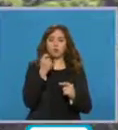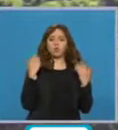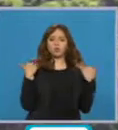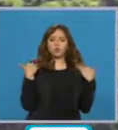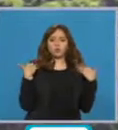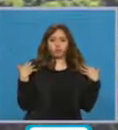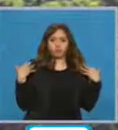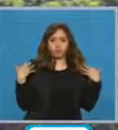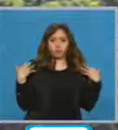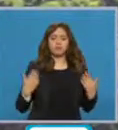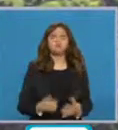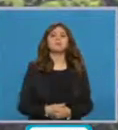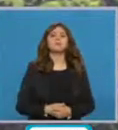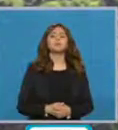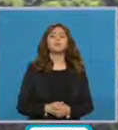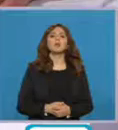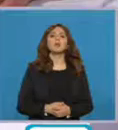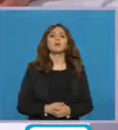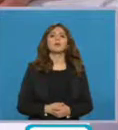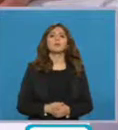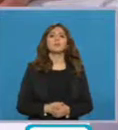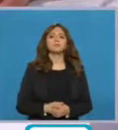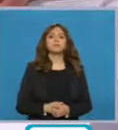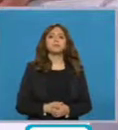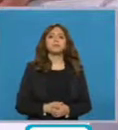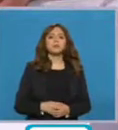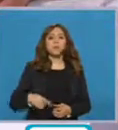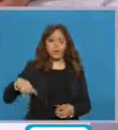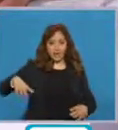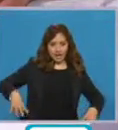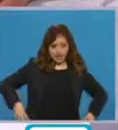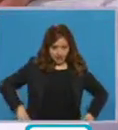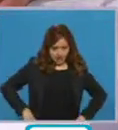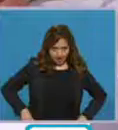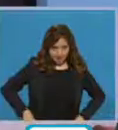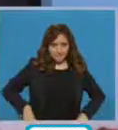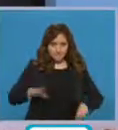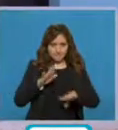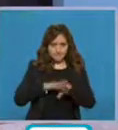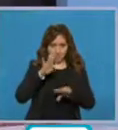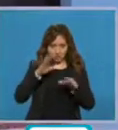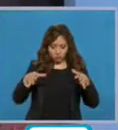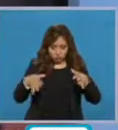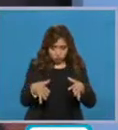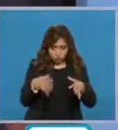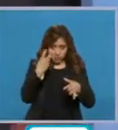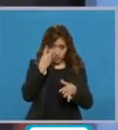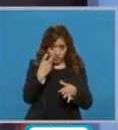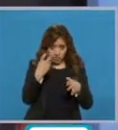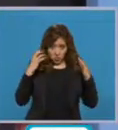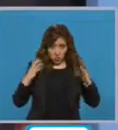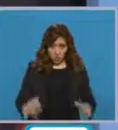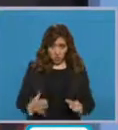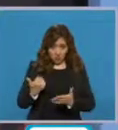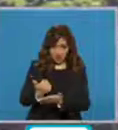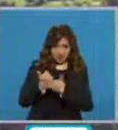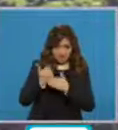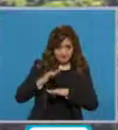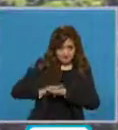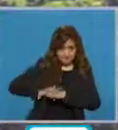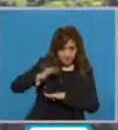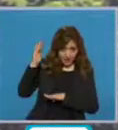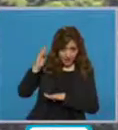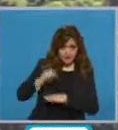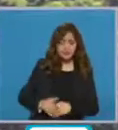de hombros. Que lo de abajo sea un poco más ancho con este tipo de cuerpo, ¿ayuda? Sí, porque te ayuda también